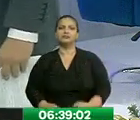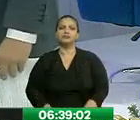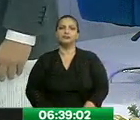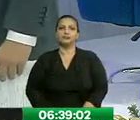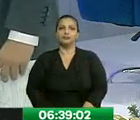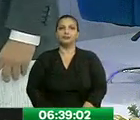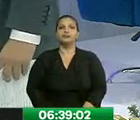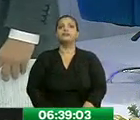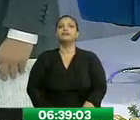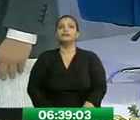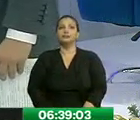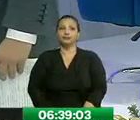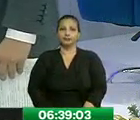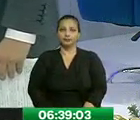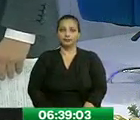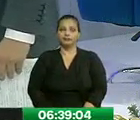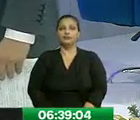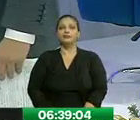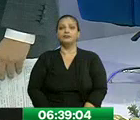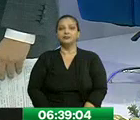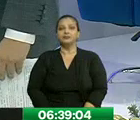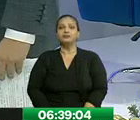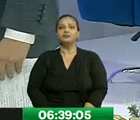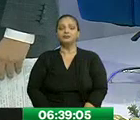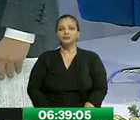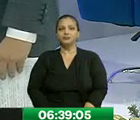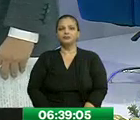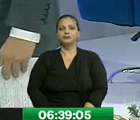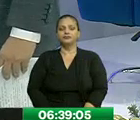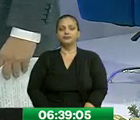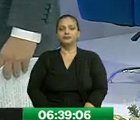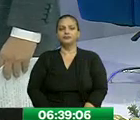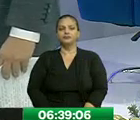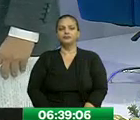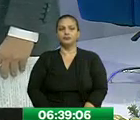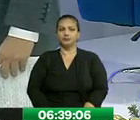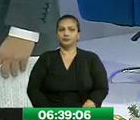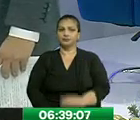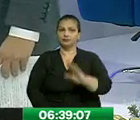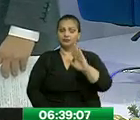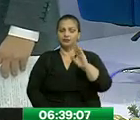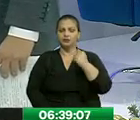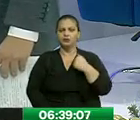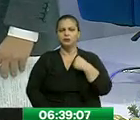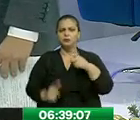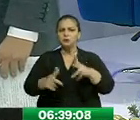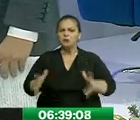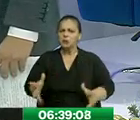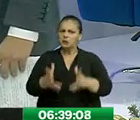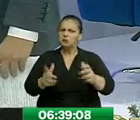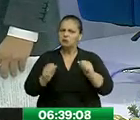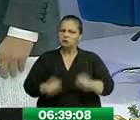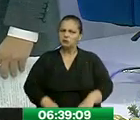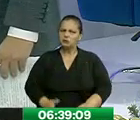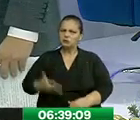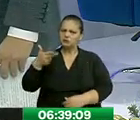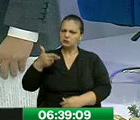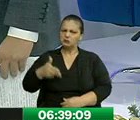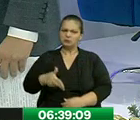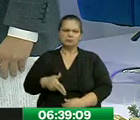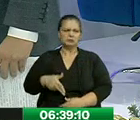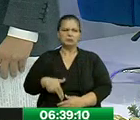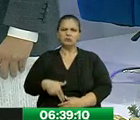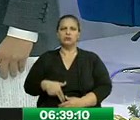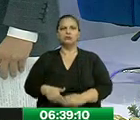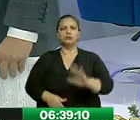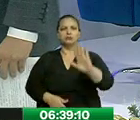pinza, delicado, porque no vaya a ser que por hacer el bien vamos a hacer el mal. Claro. Recuerde que primero hacerle